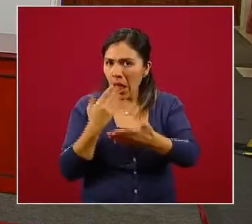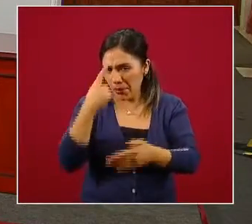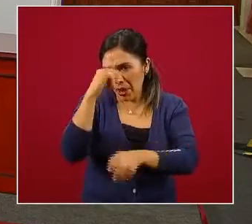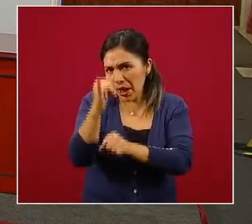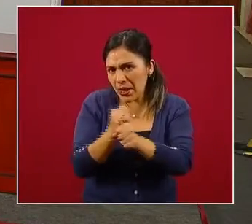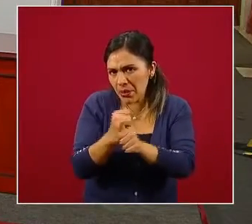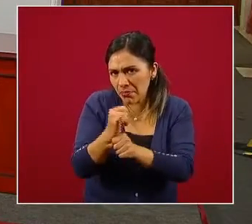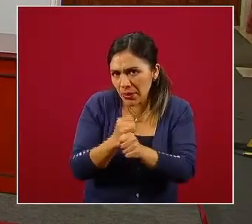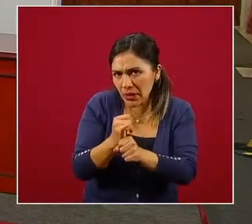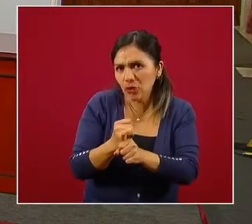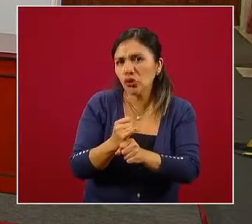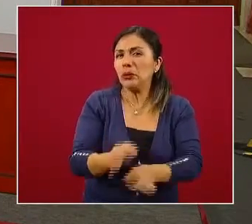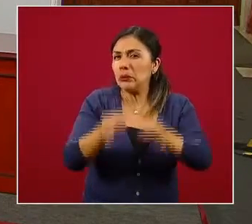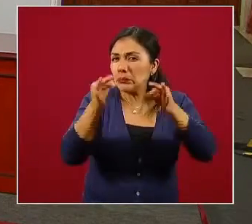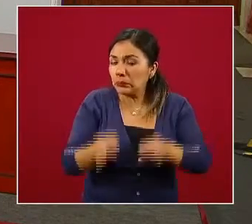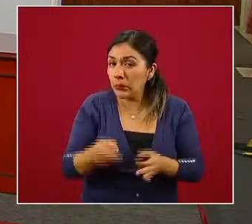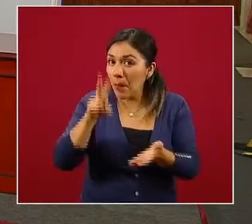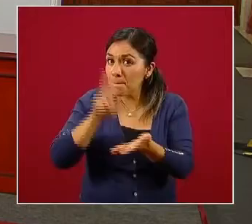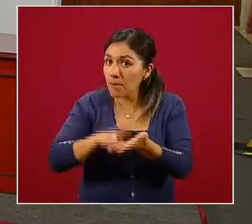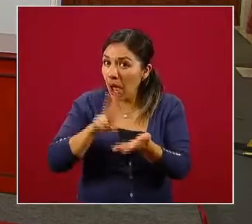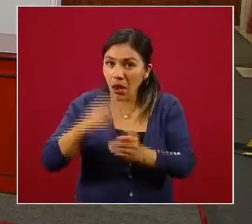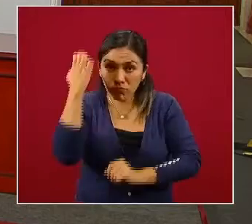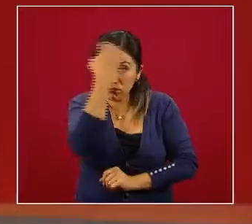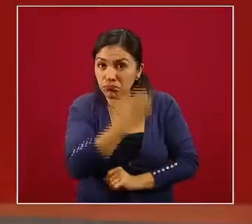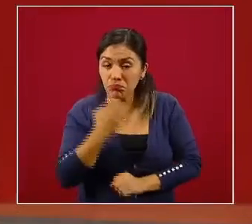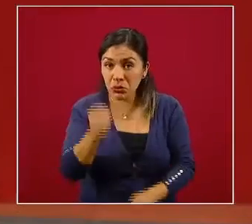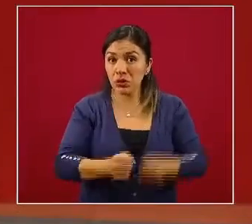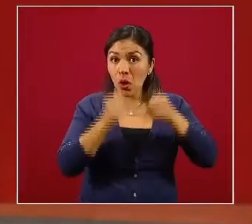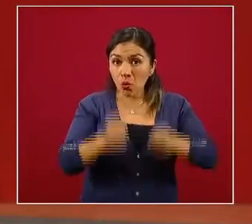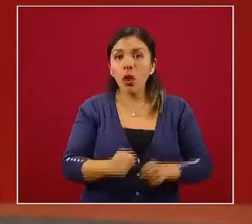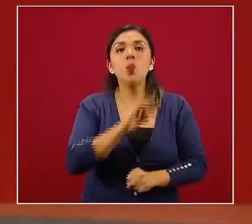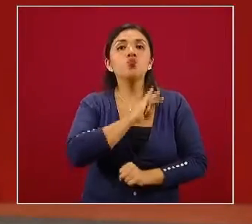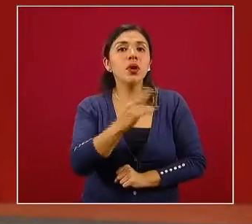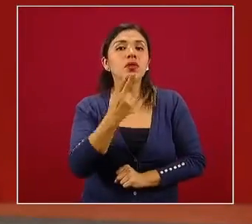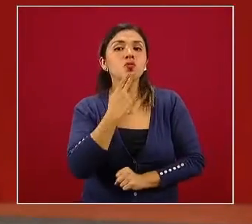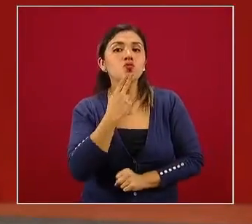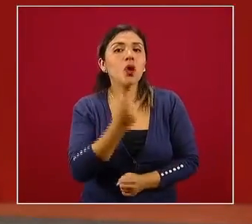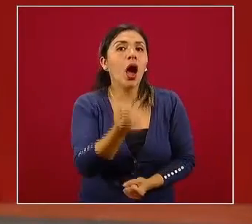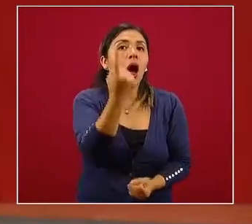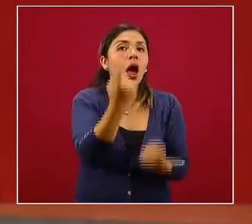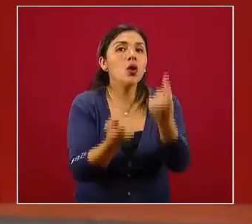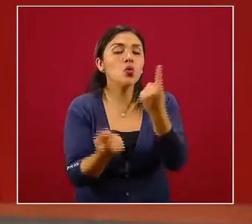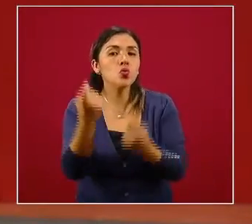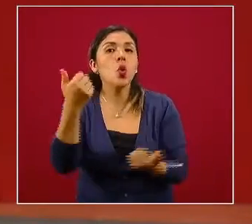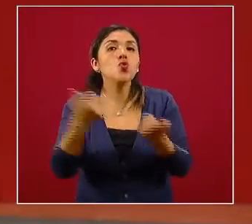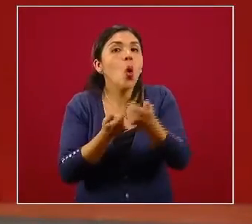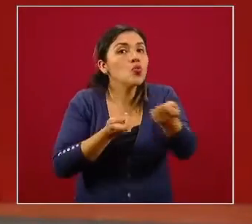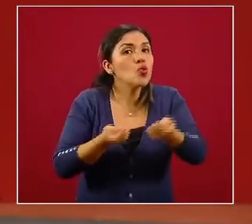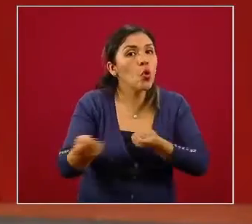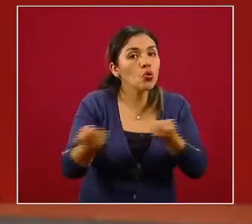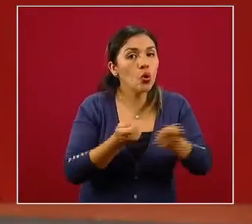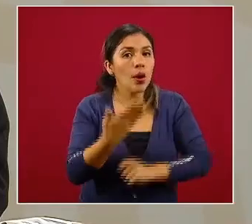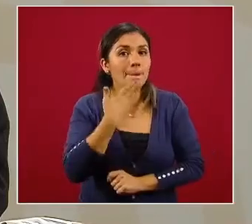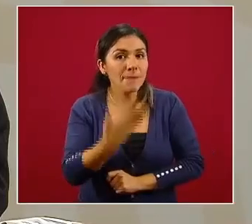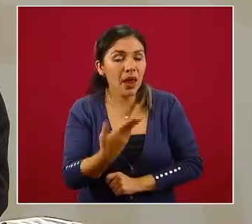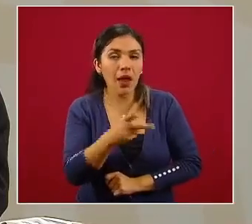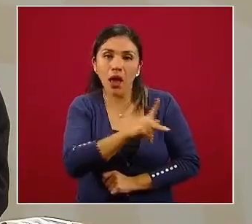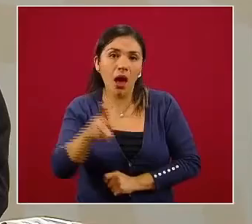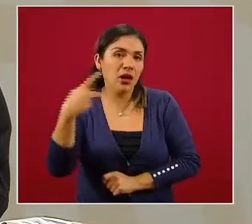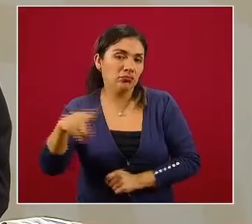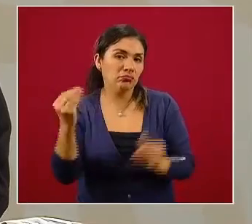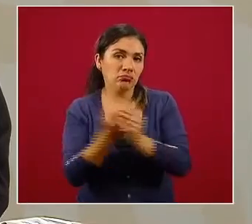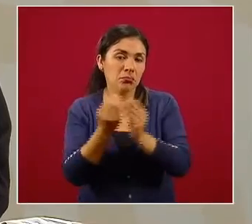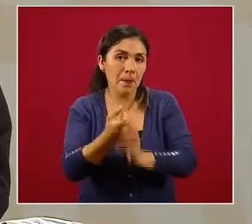investigación clínica adecuadamente validado, se puede usar en ciertas condiciones bien controladas este tipo de